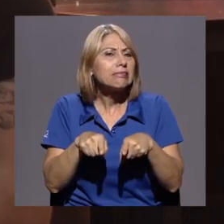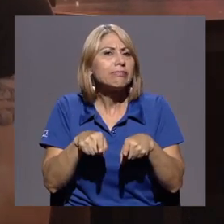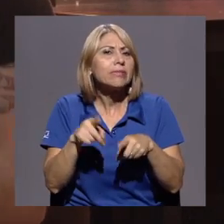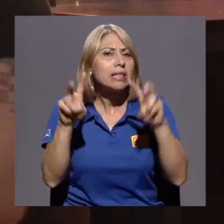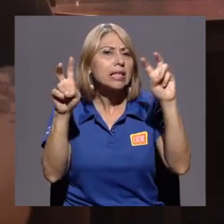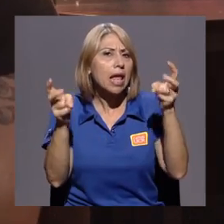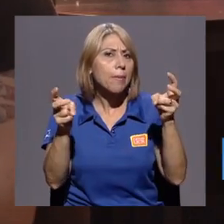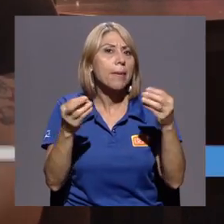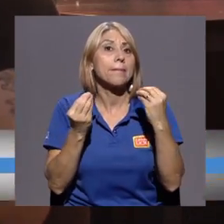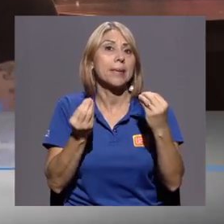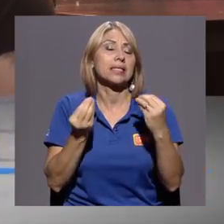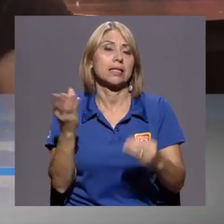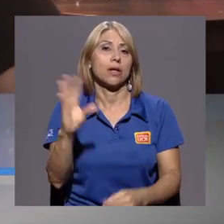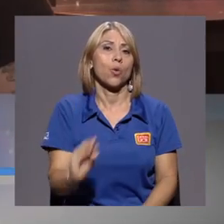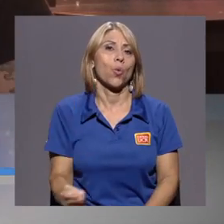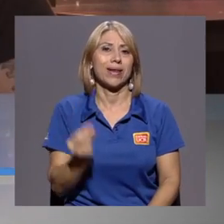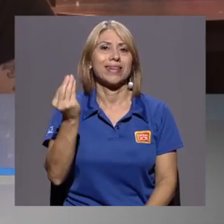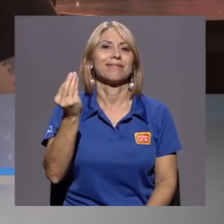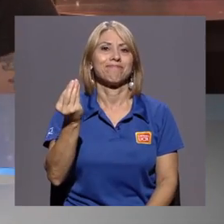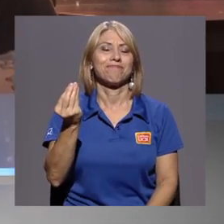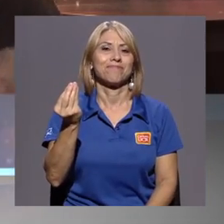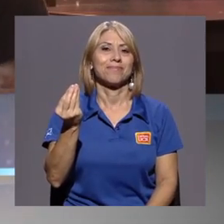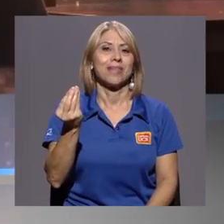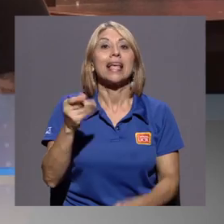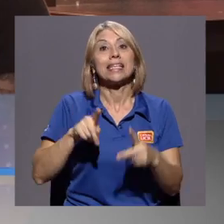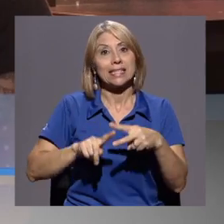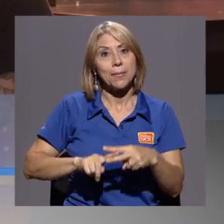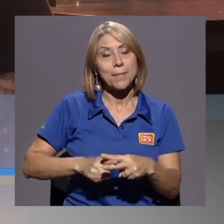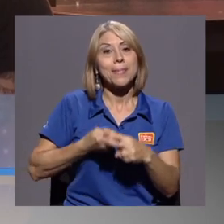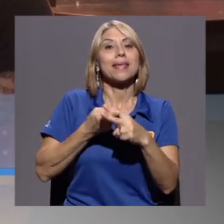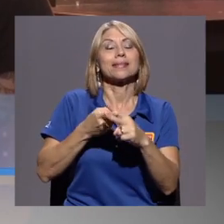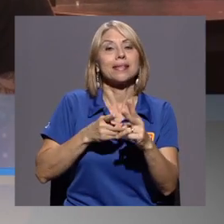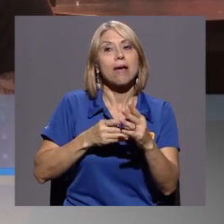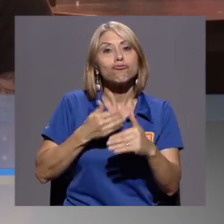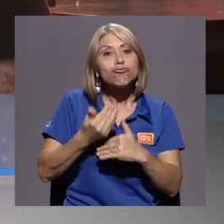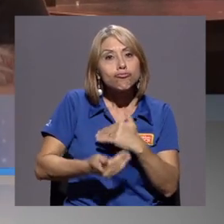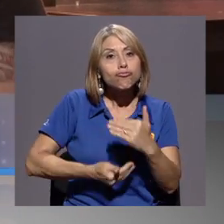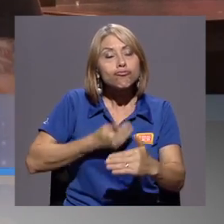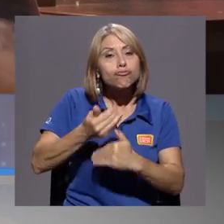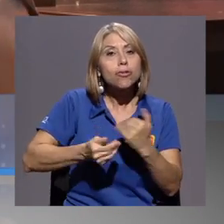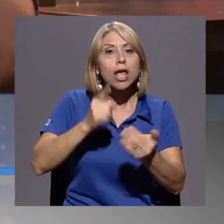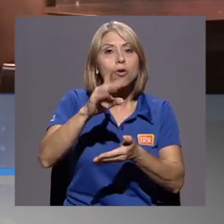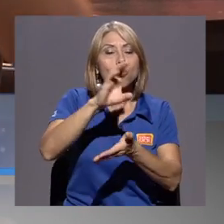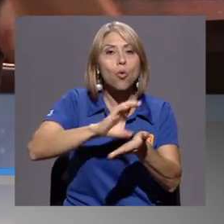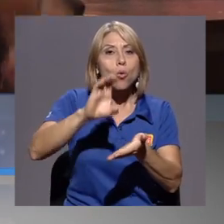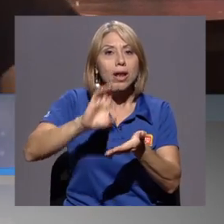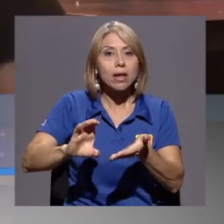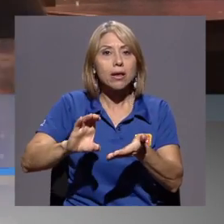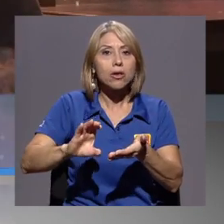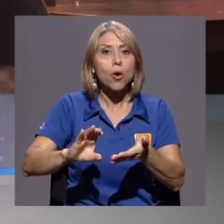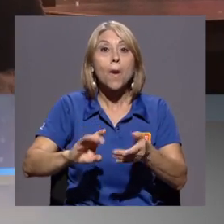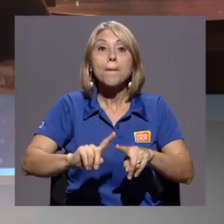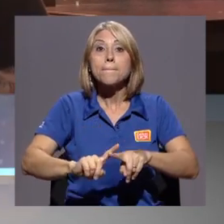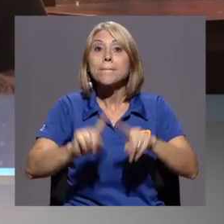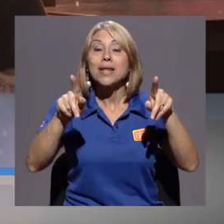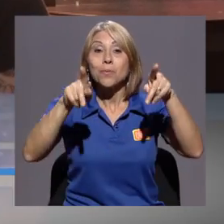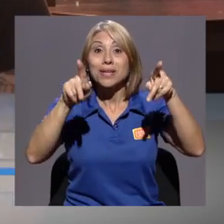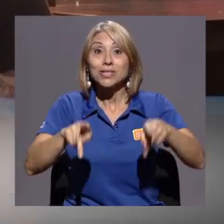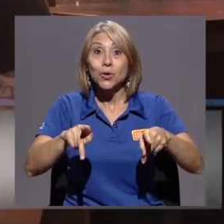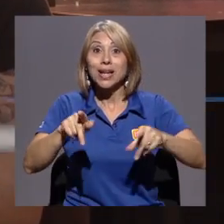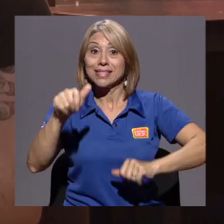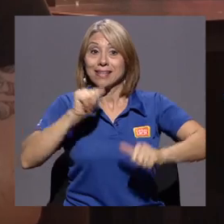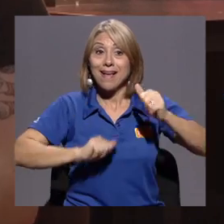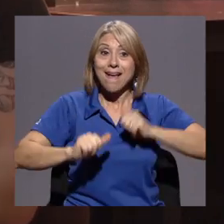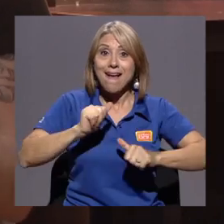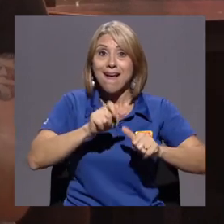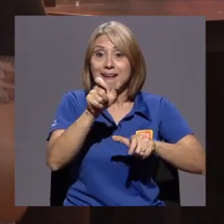juvenil, ¿verdad? Sí, empieza a desarrollar en un colegio, ¿verdad? Pero los diversos personajes que estamos en la